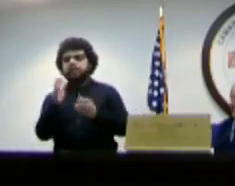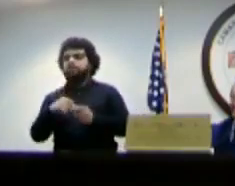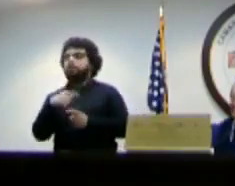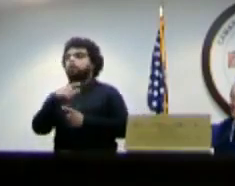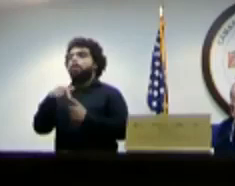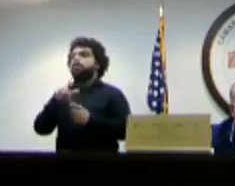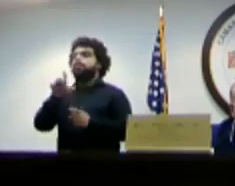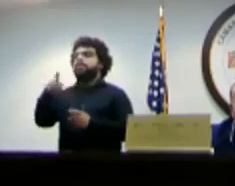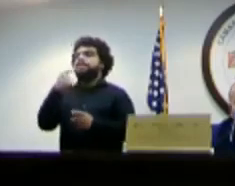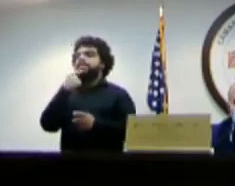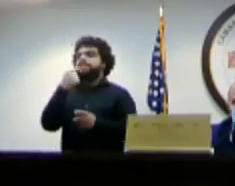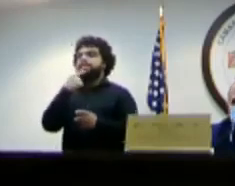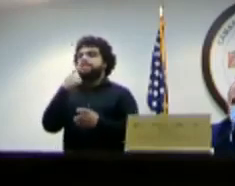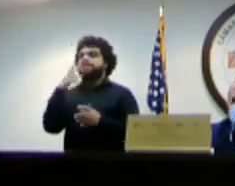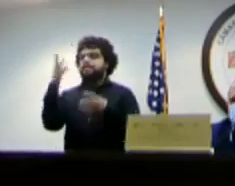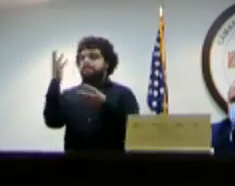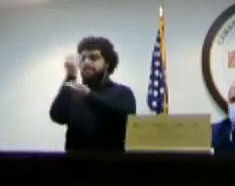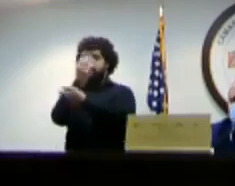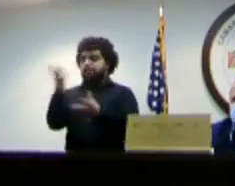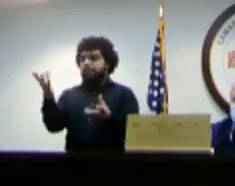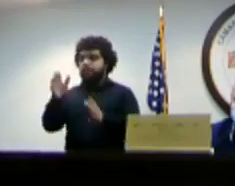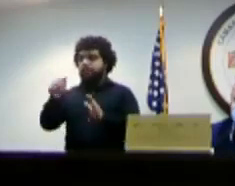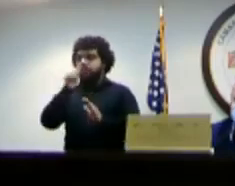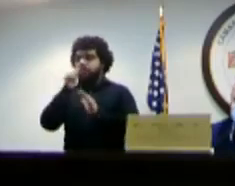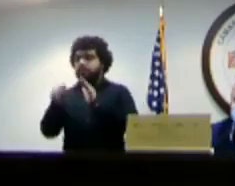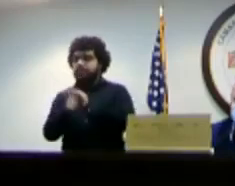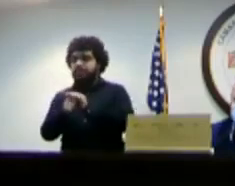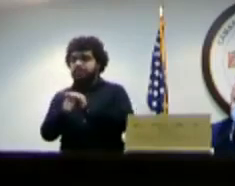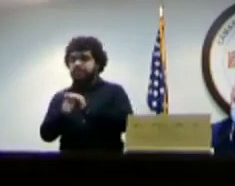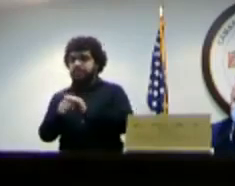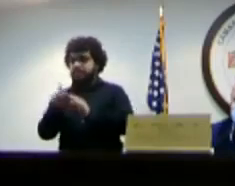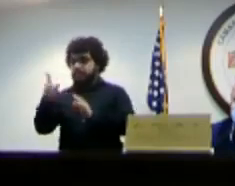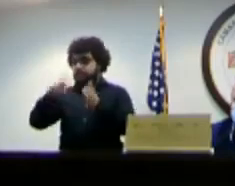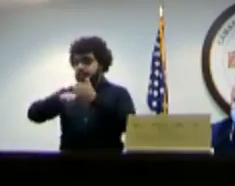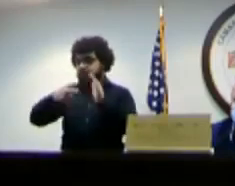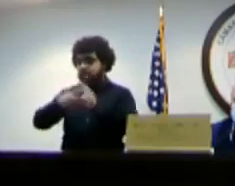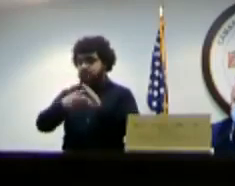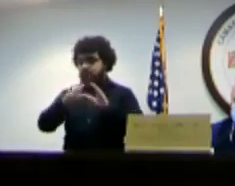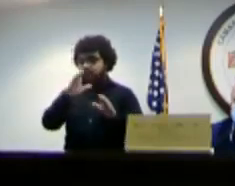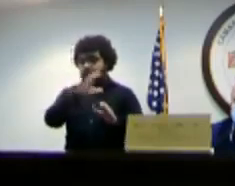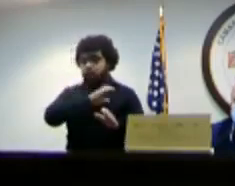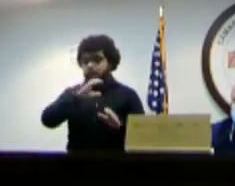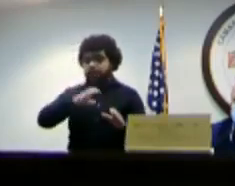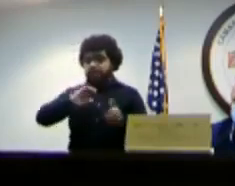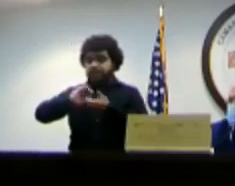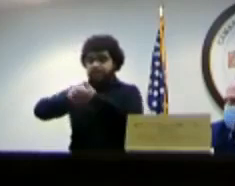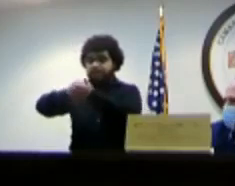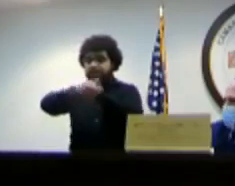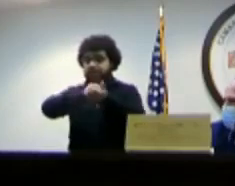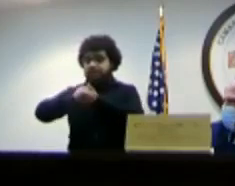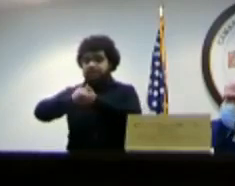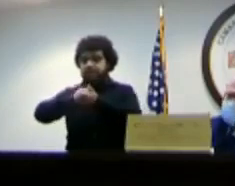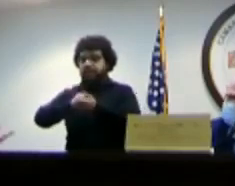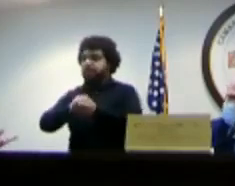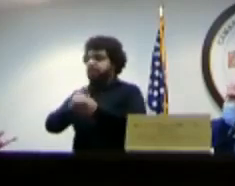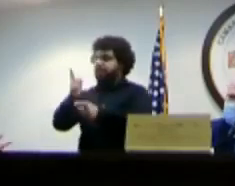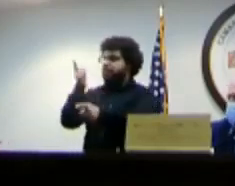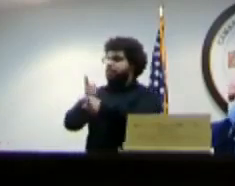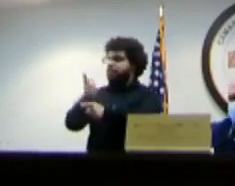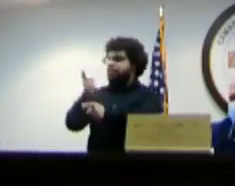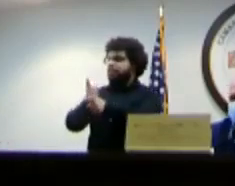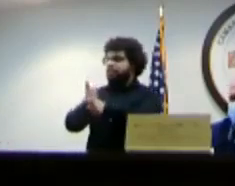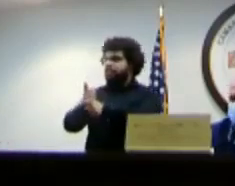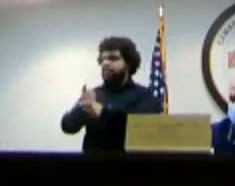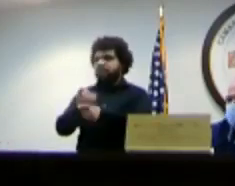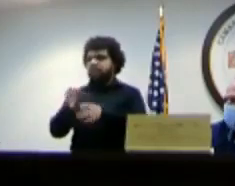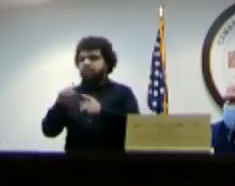menciona información de confidencialidad, se refiere al Comité de Alianza. Eso es correcto. Pero el Comité de Alianza está en la